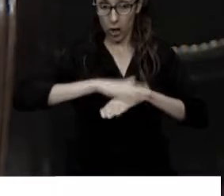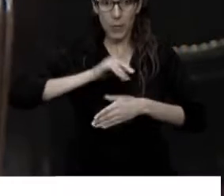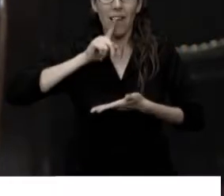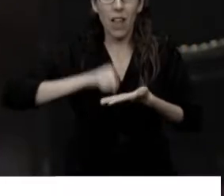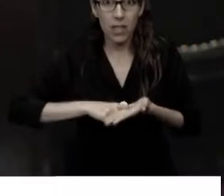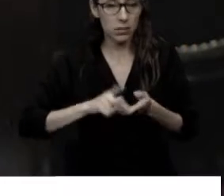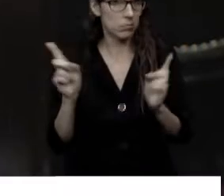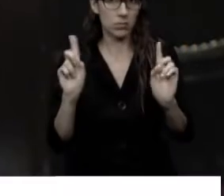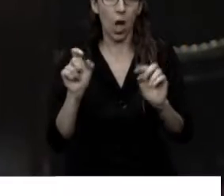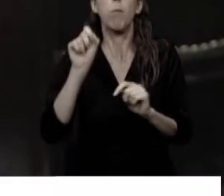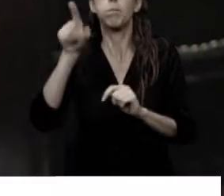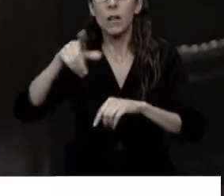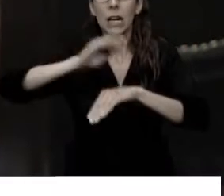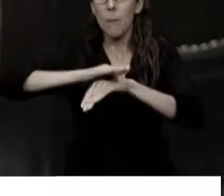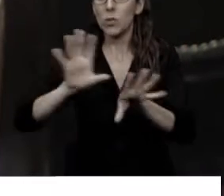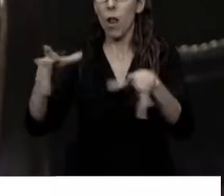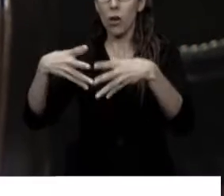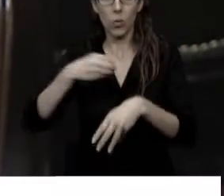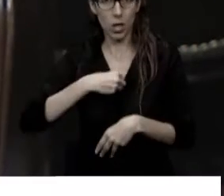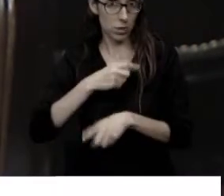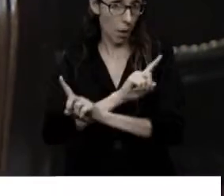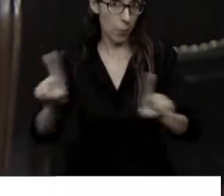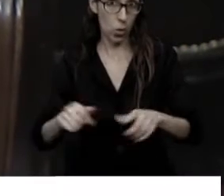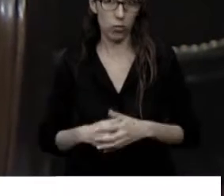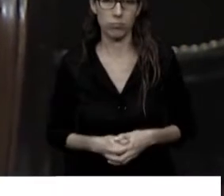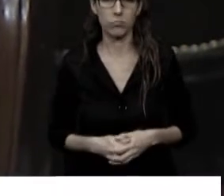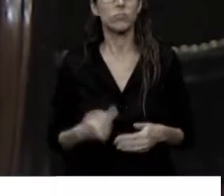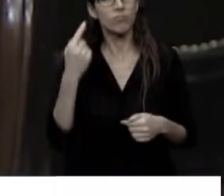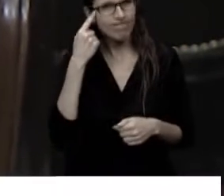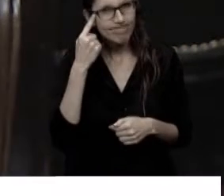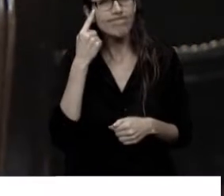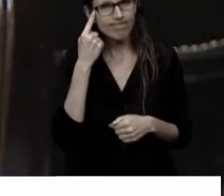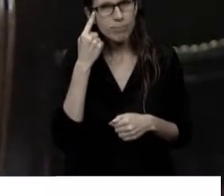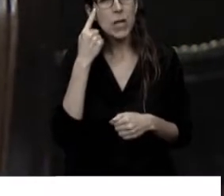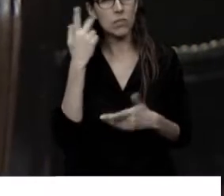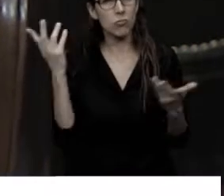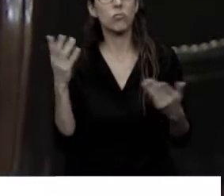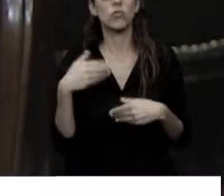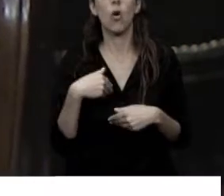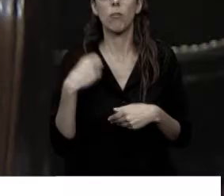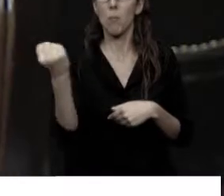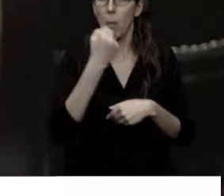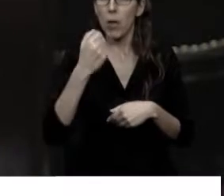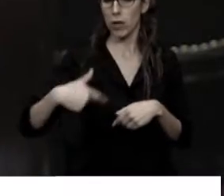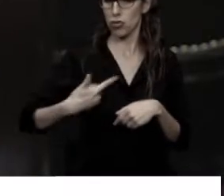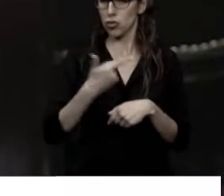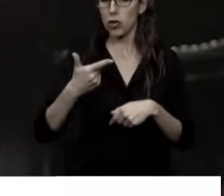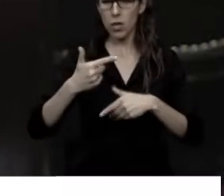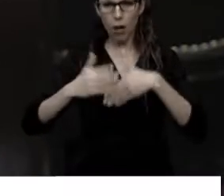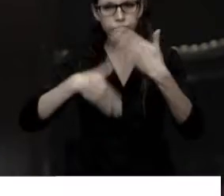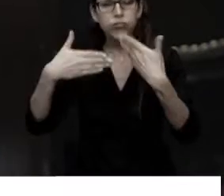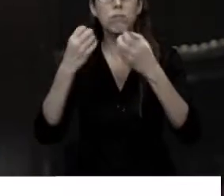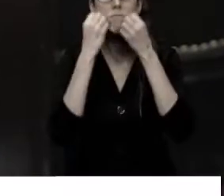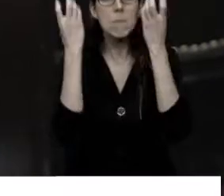es exclusiva de las religiones. Yo, presidente, creo en la posibilidad de construir una sociedad mejor, en